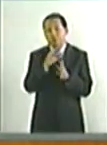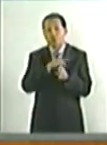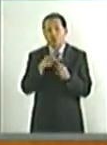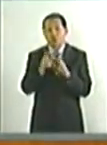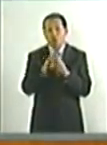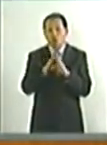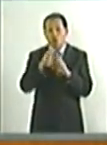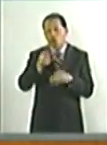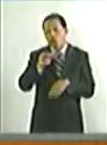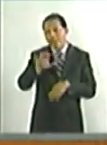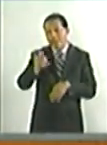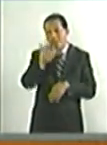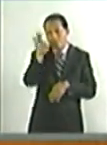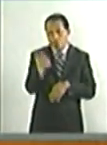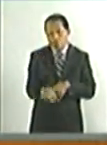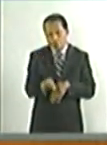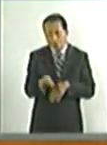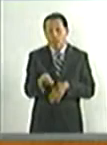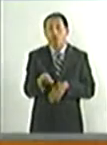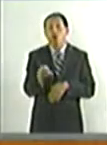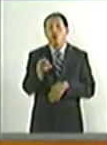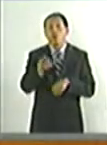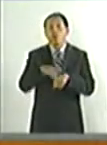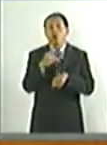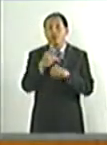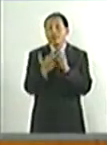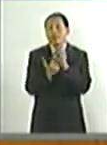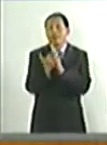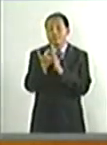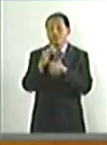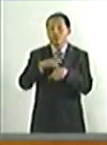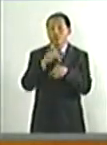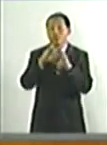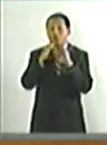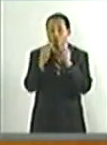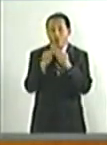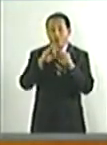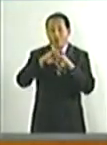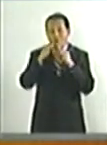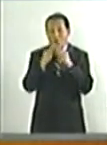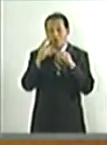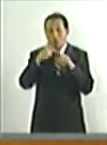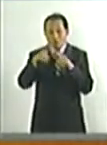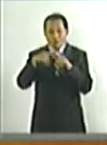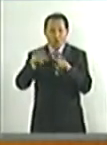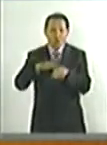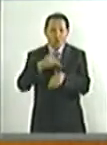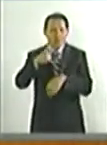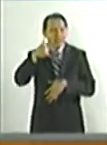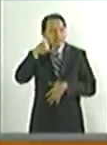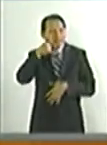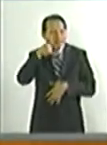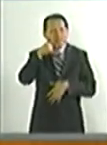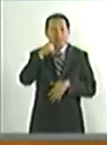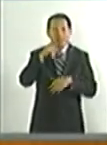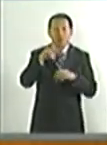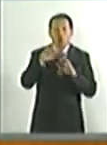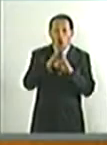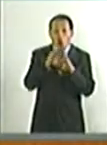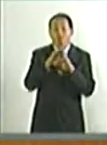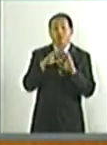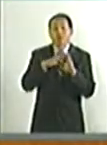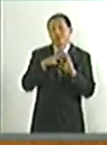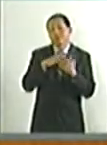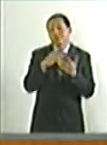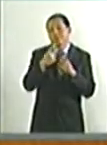orden del 95% ante el crecimiento de herramientas incorporadas a los teléfonos celulares como las redes